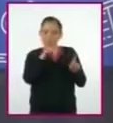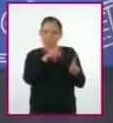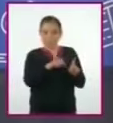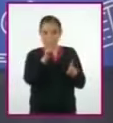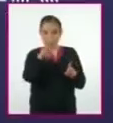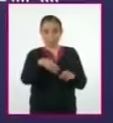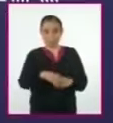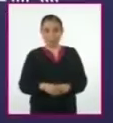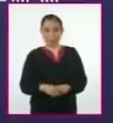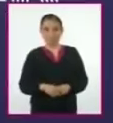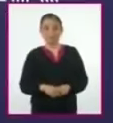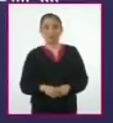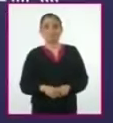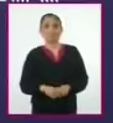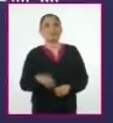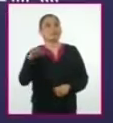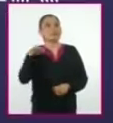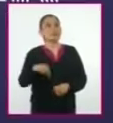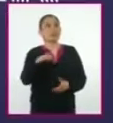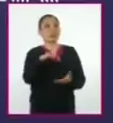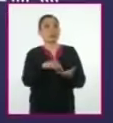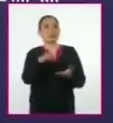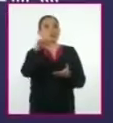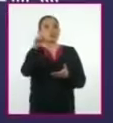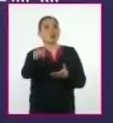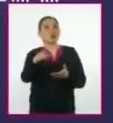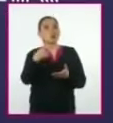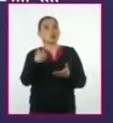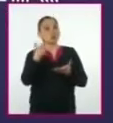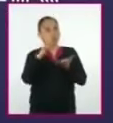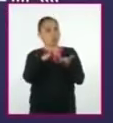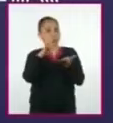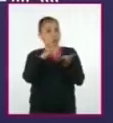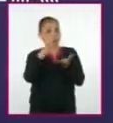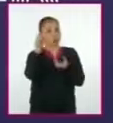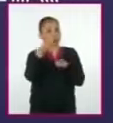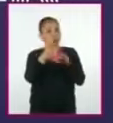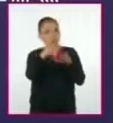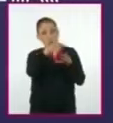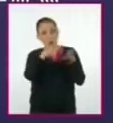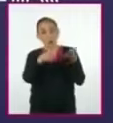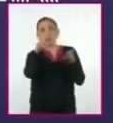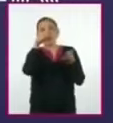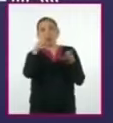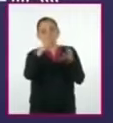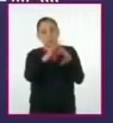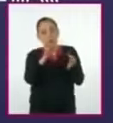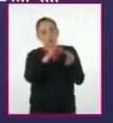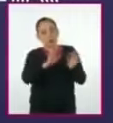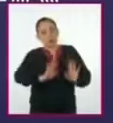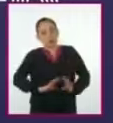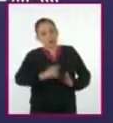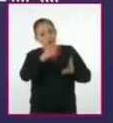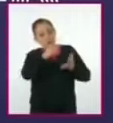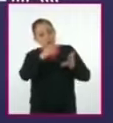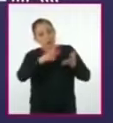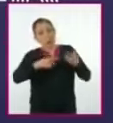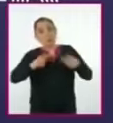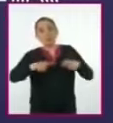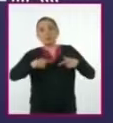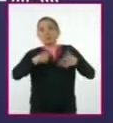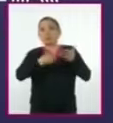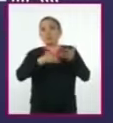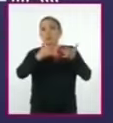¿cierto? En este espacio van a recibir las herramientas necesarias para describir las características de los